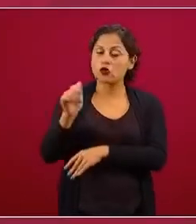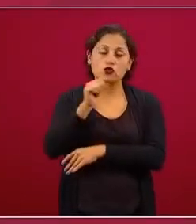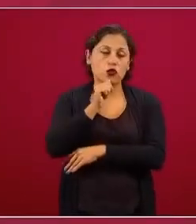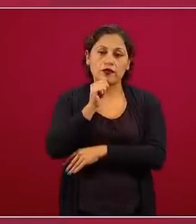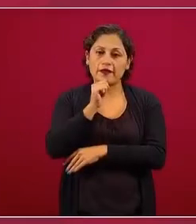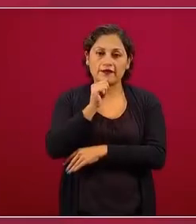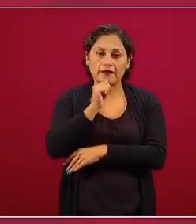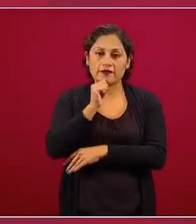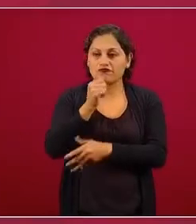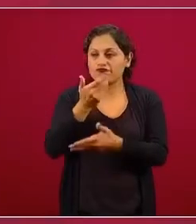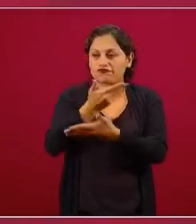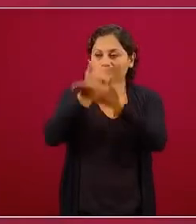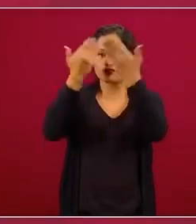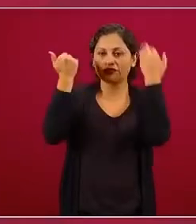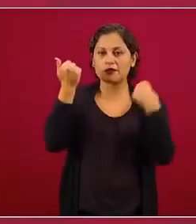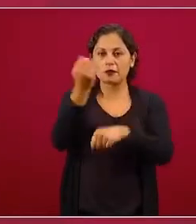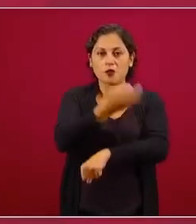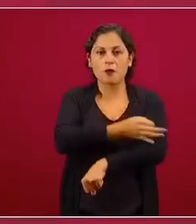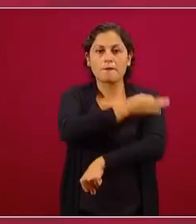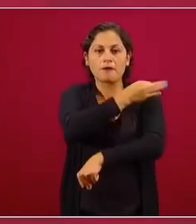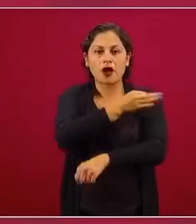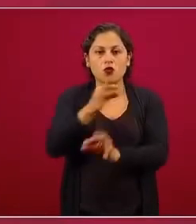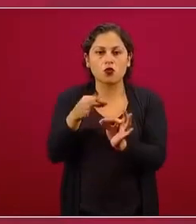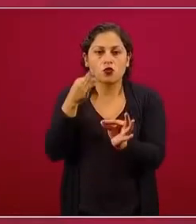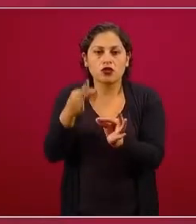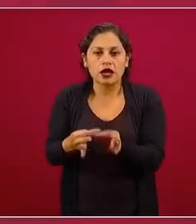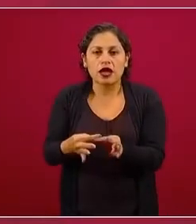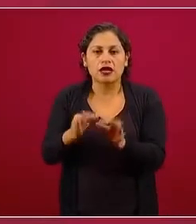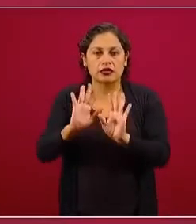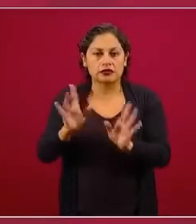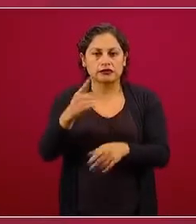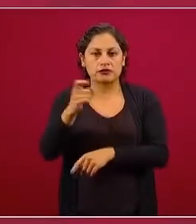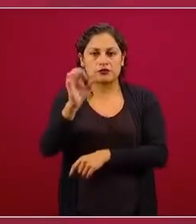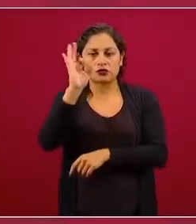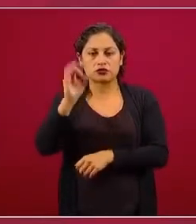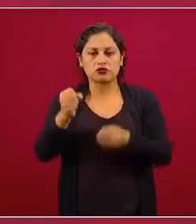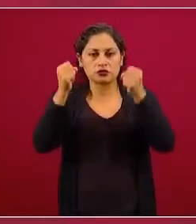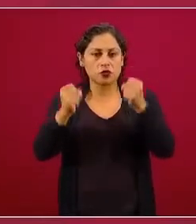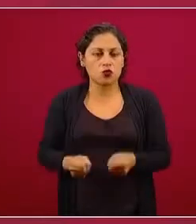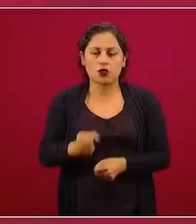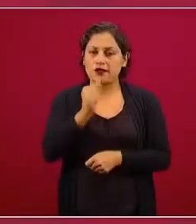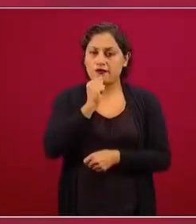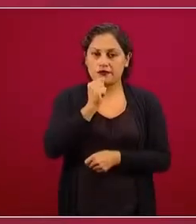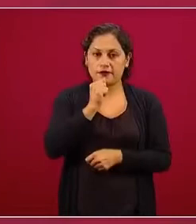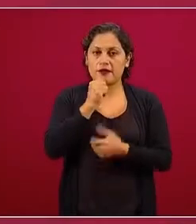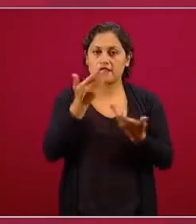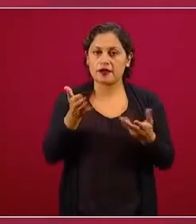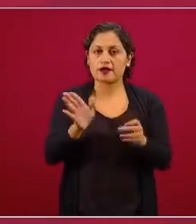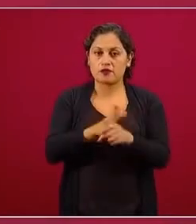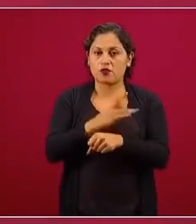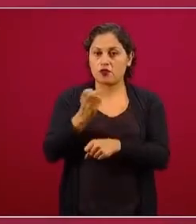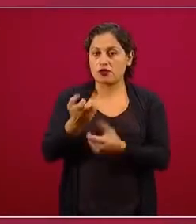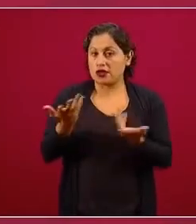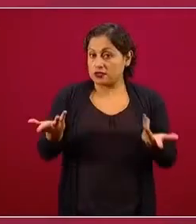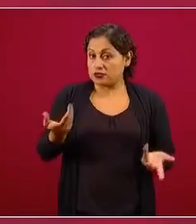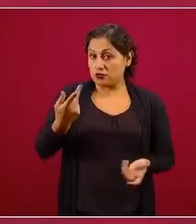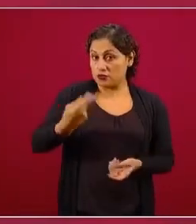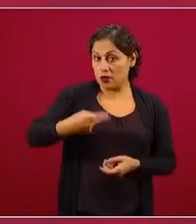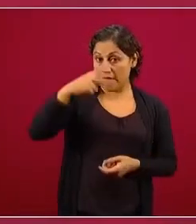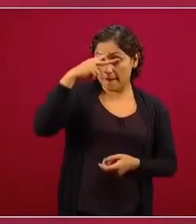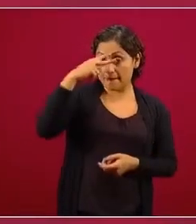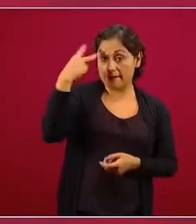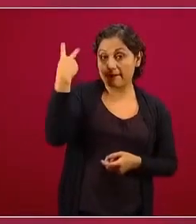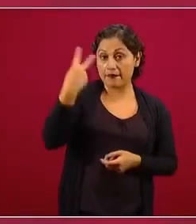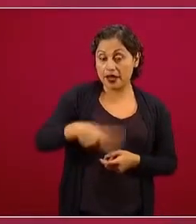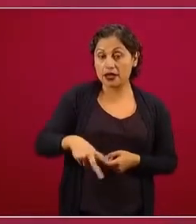que logre alcanzar todos los estándares requeridos, a eso nos referimos cuando decimos México está lógicamente